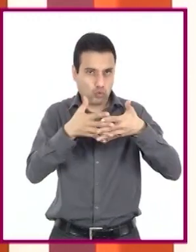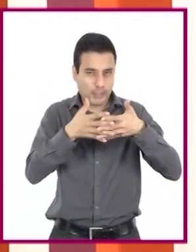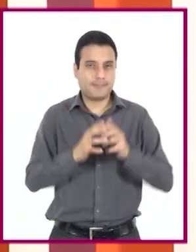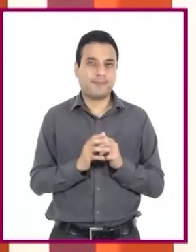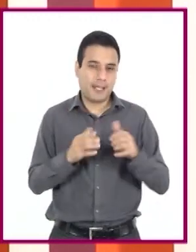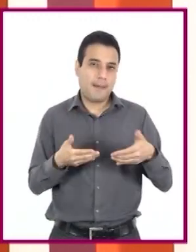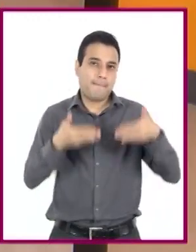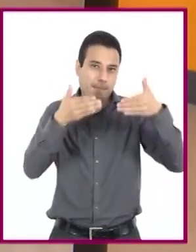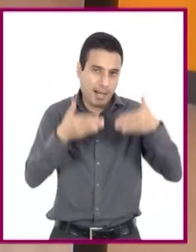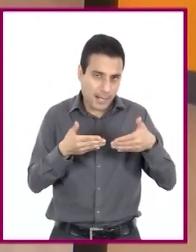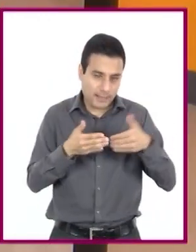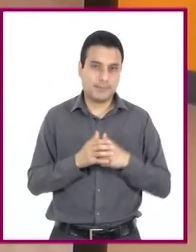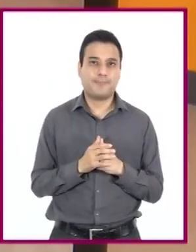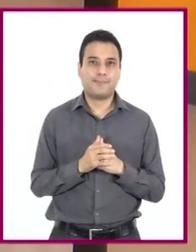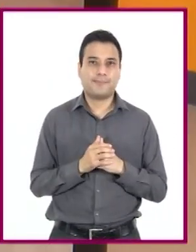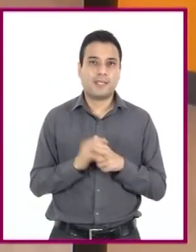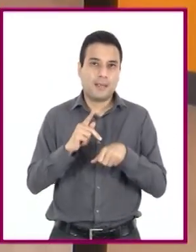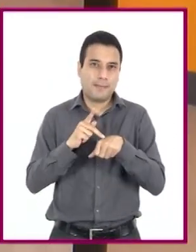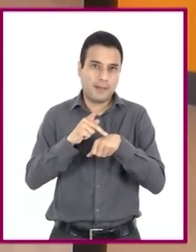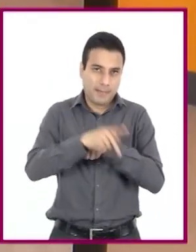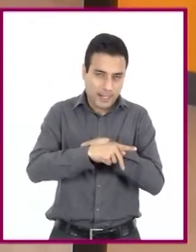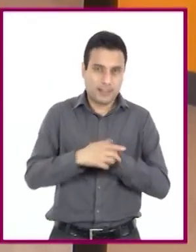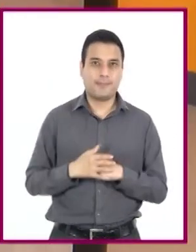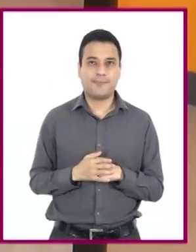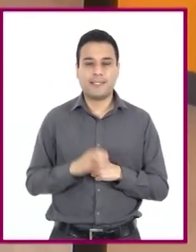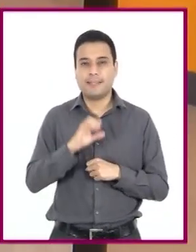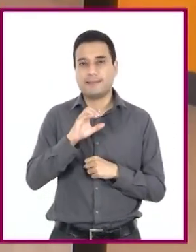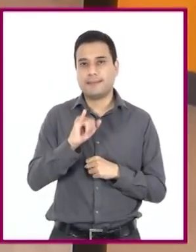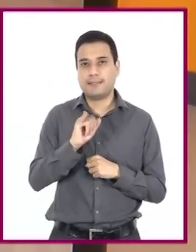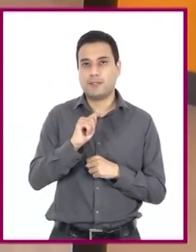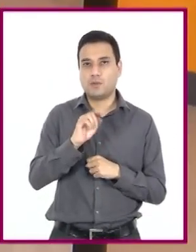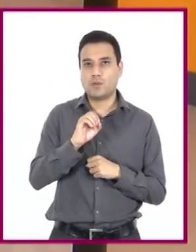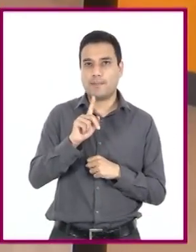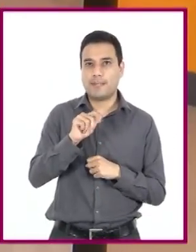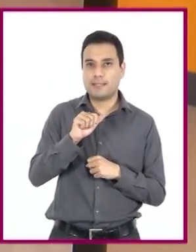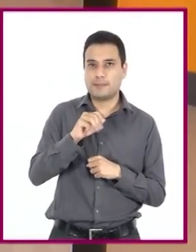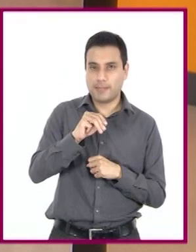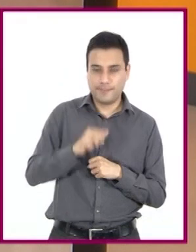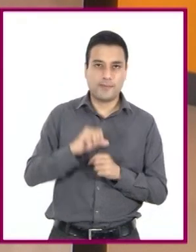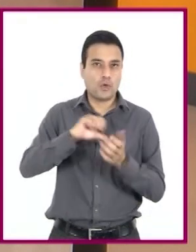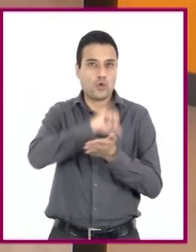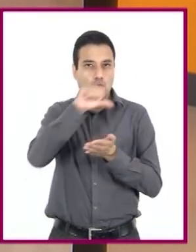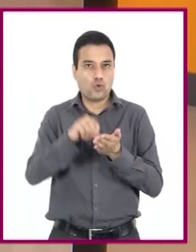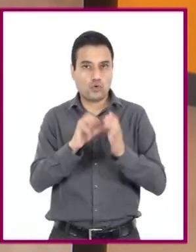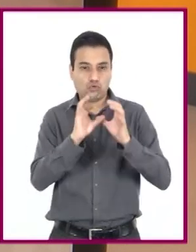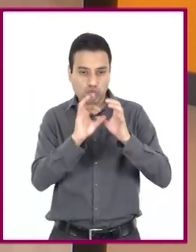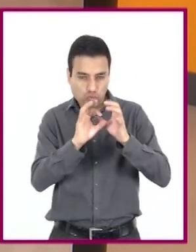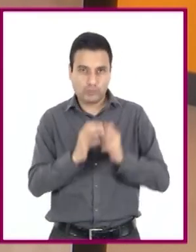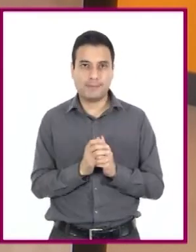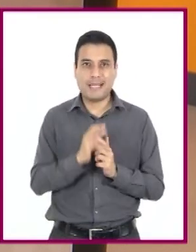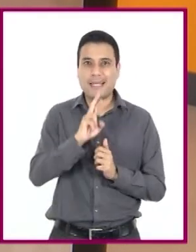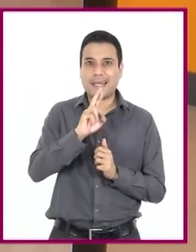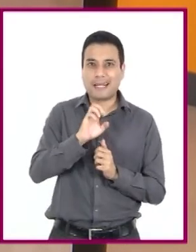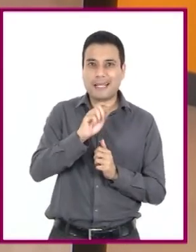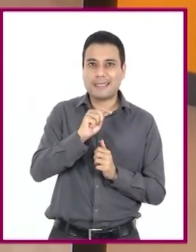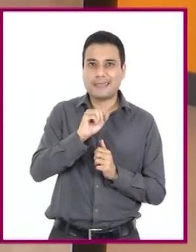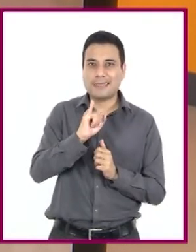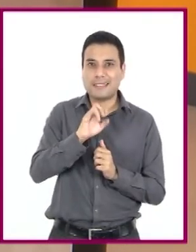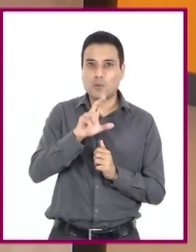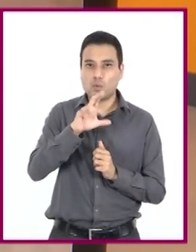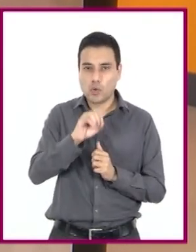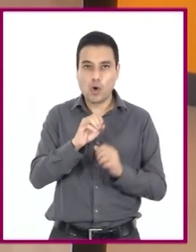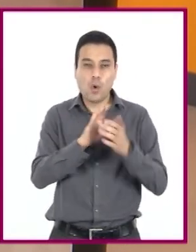pared celular, membrana, citoplasma, núcleo y retículo endoplásmico, liso y